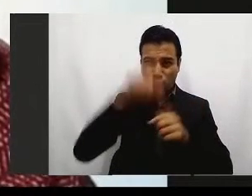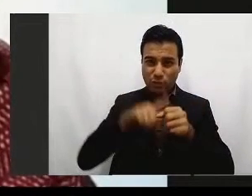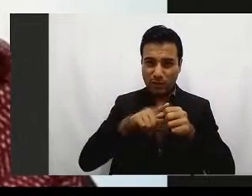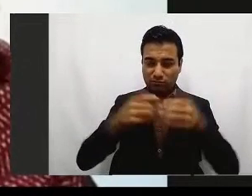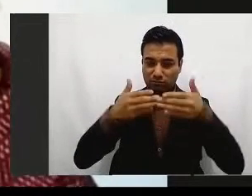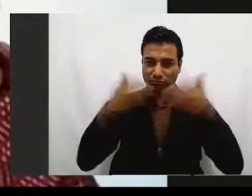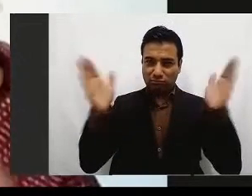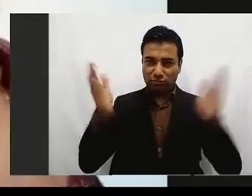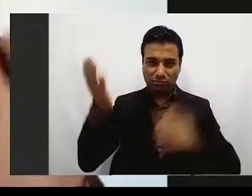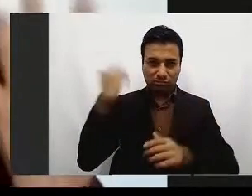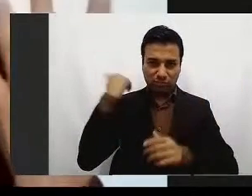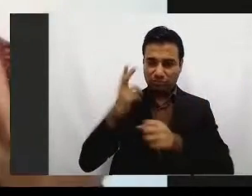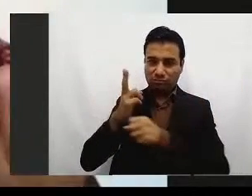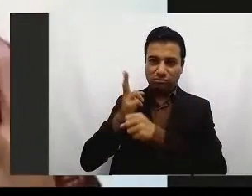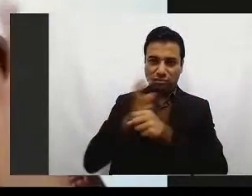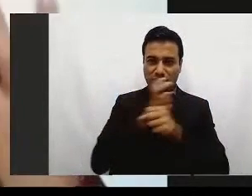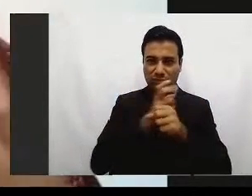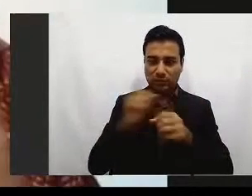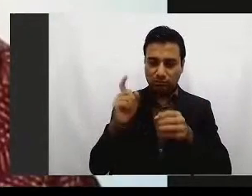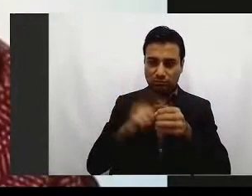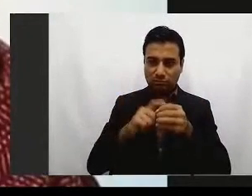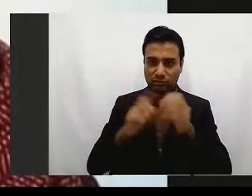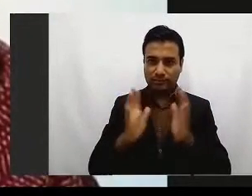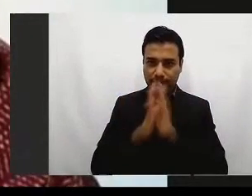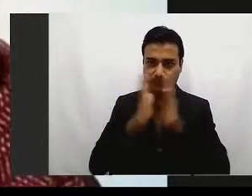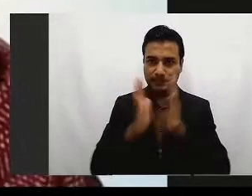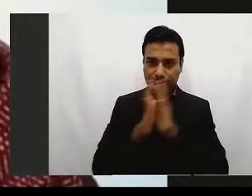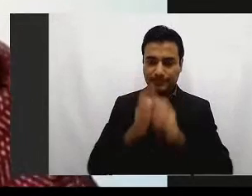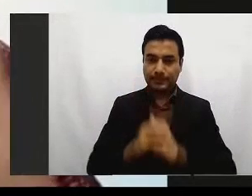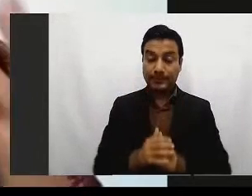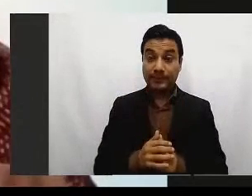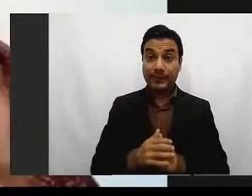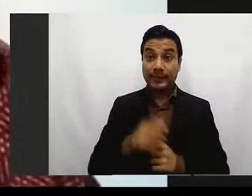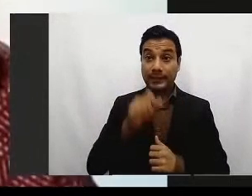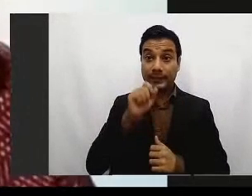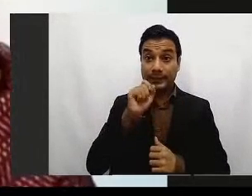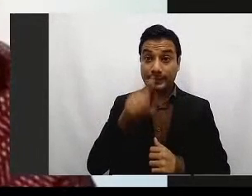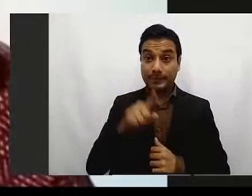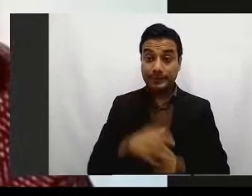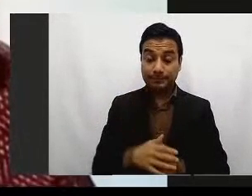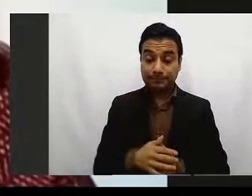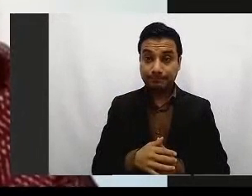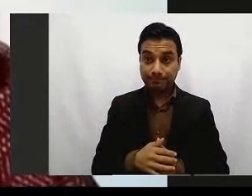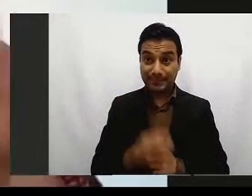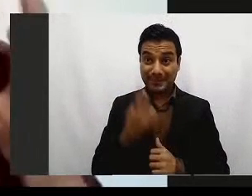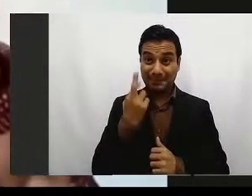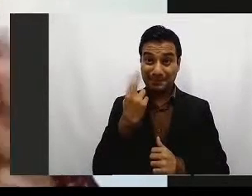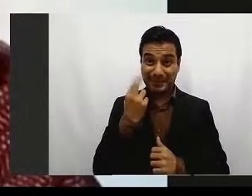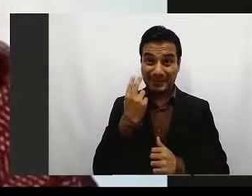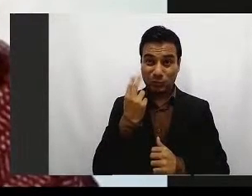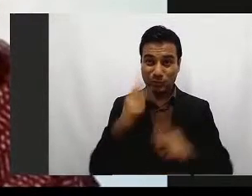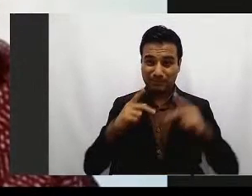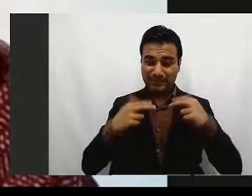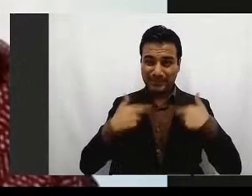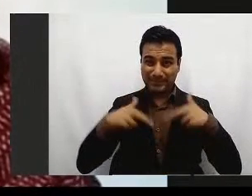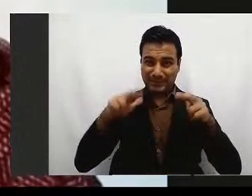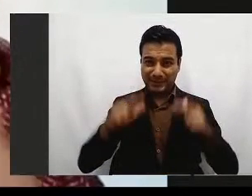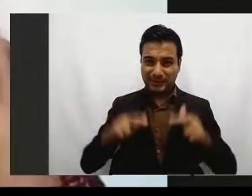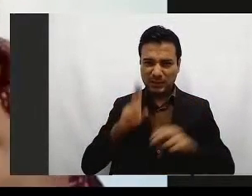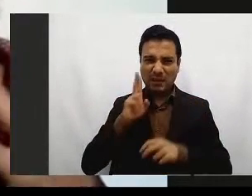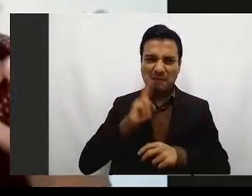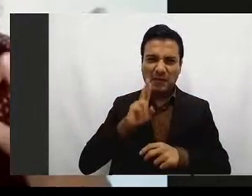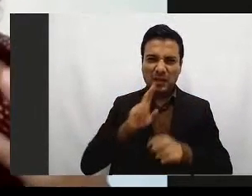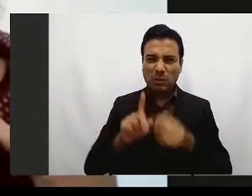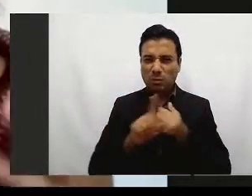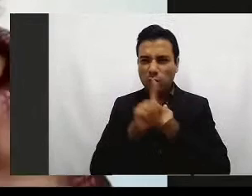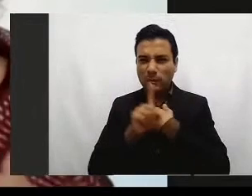donde participó Denise, y también, bueno, la parte más rica y compleja ha sido justo explorar con esos 25 embajadores los problemas y las oportunidades a